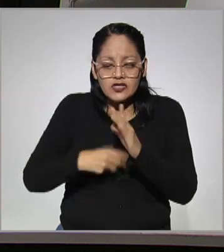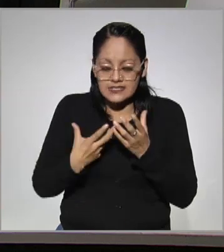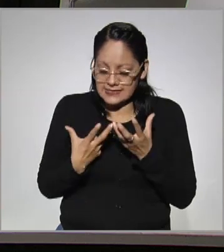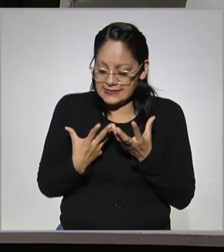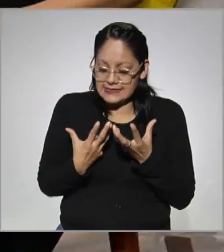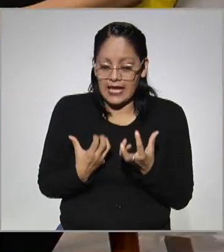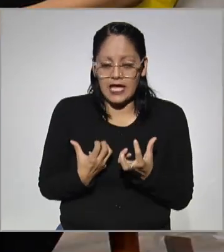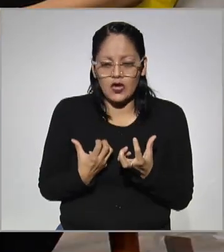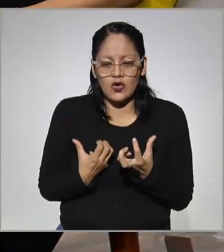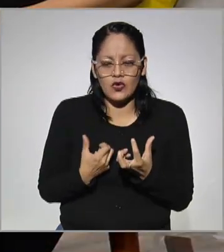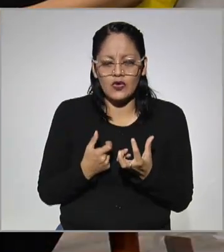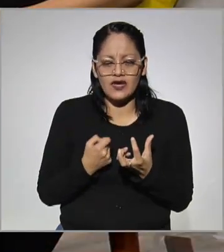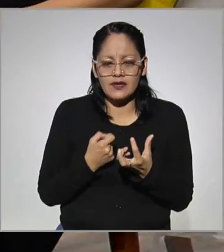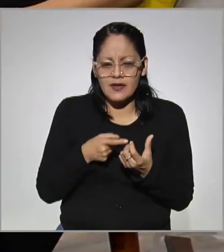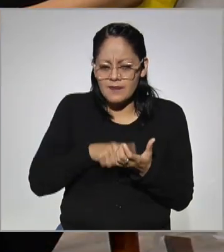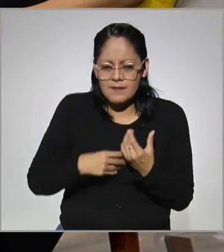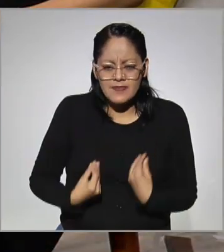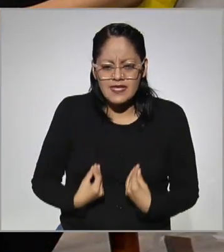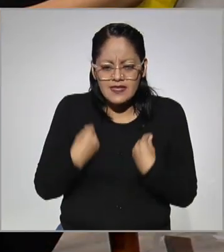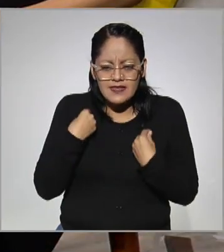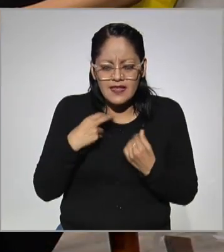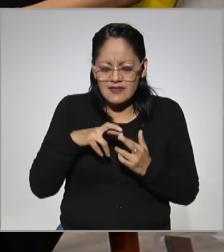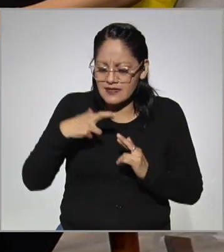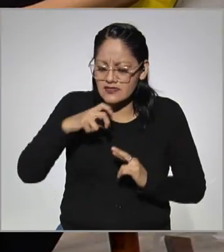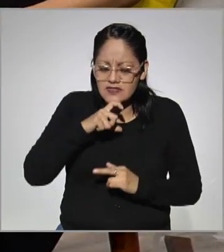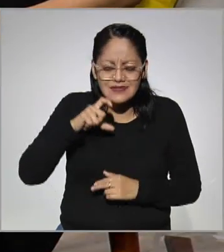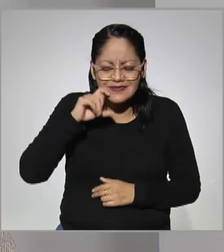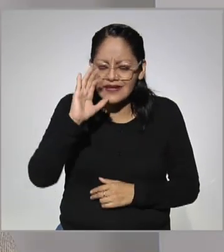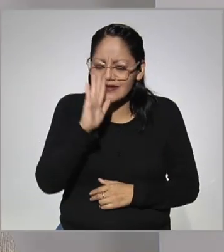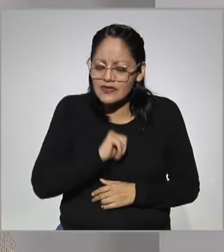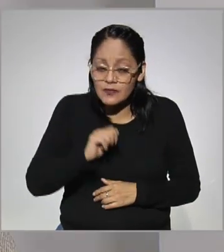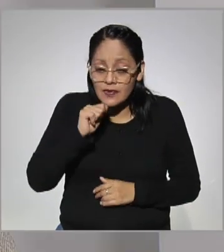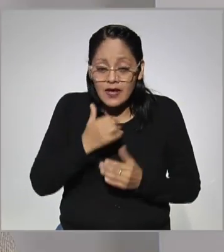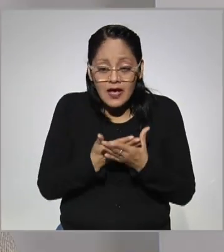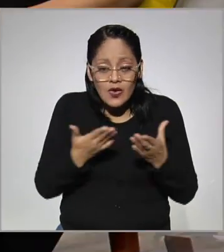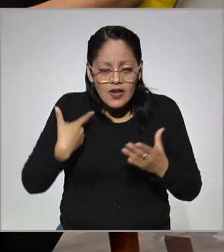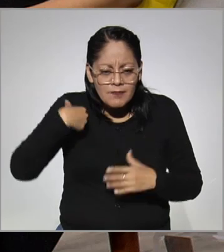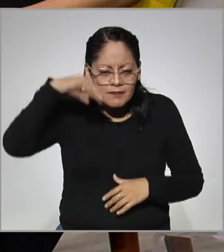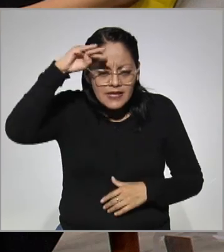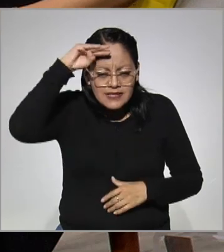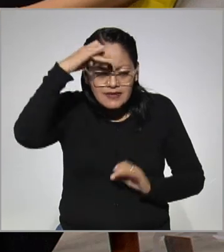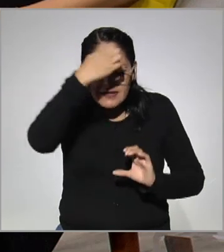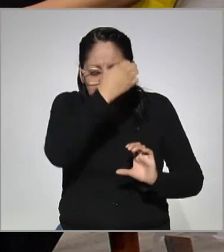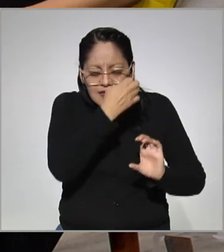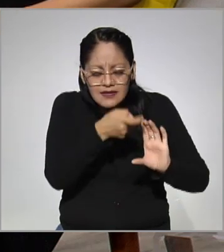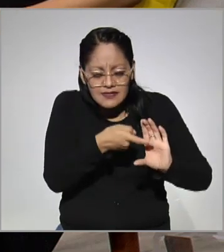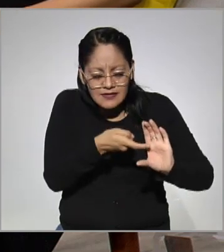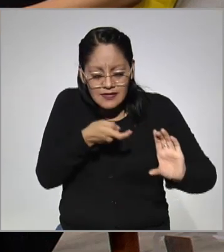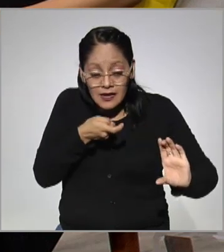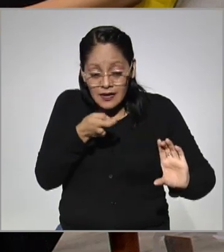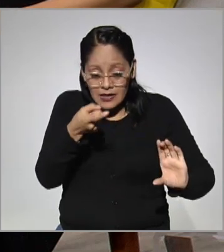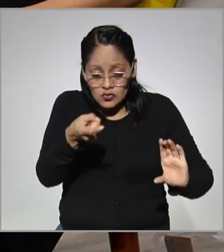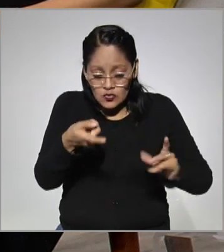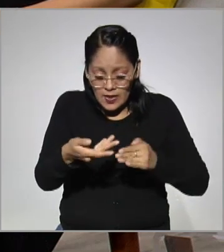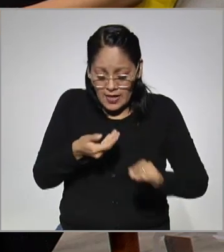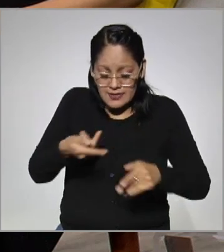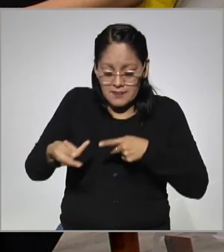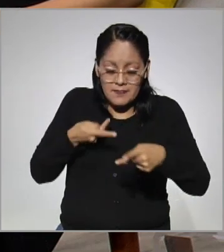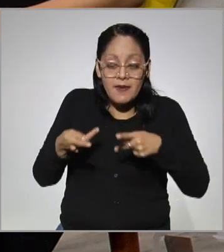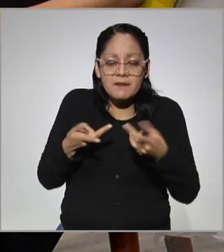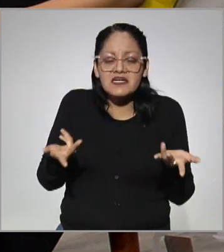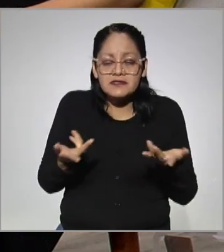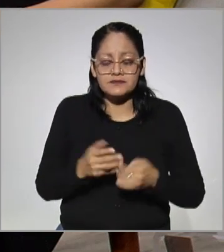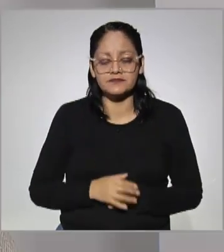resequedad, no quieren tener vida íntima precisamente por eso, y de repente menos pensar en un Papá Nicolau, ¿las preparan antes para llegar al estudio en buenas